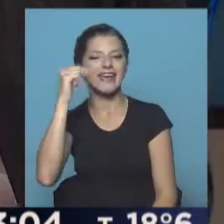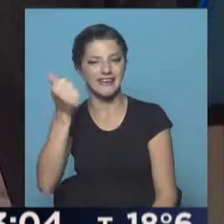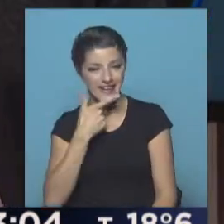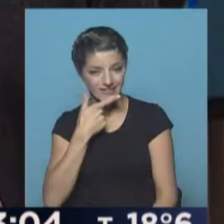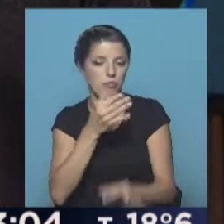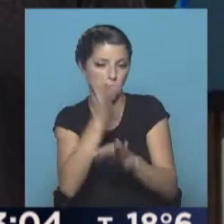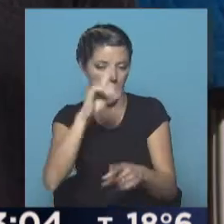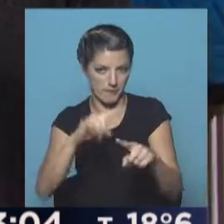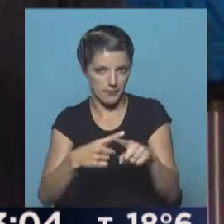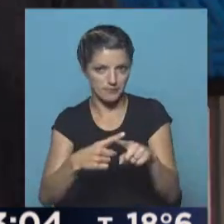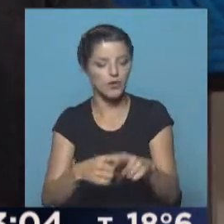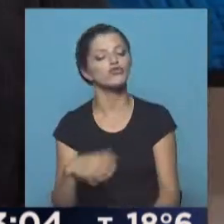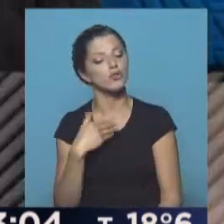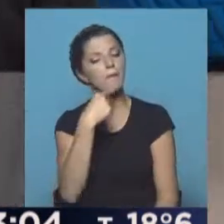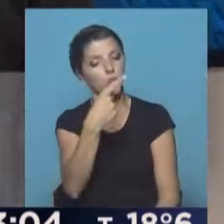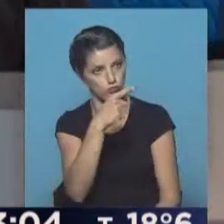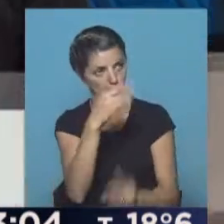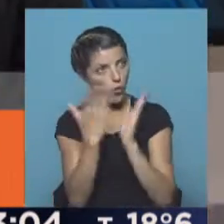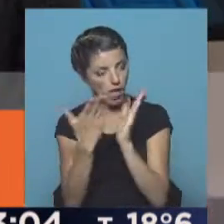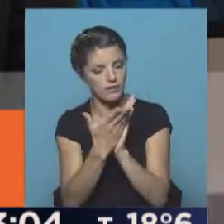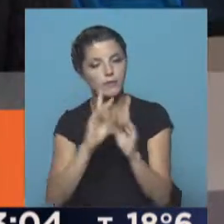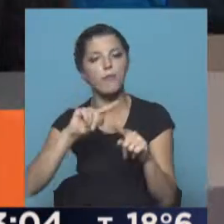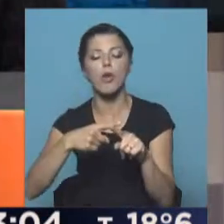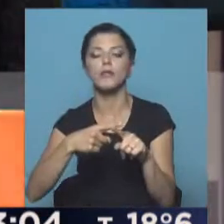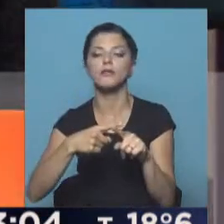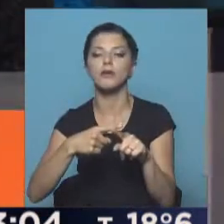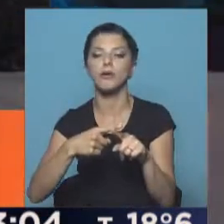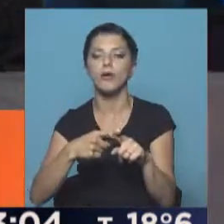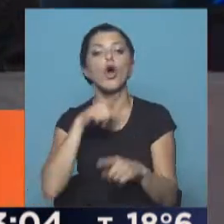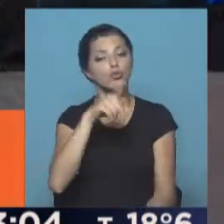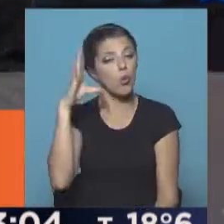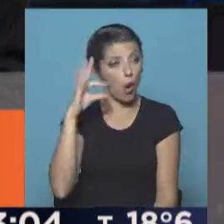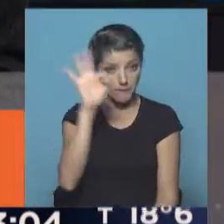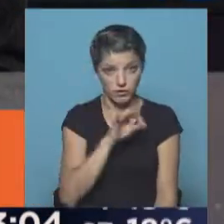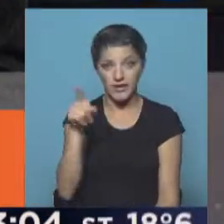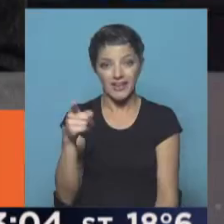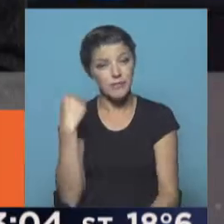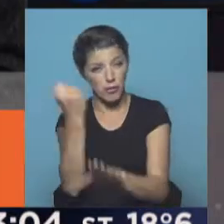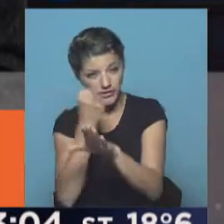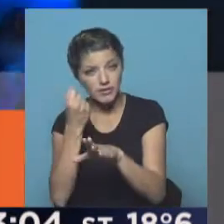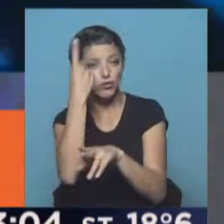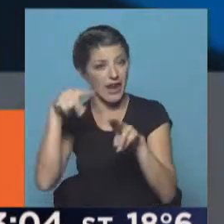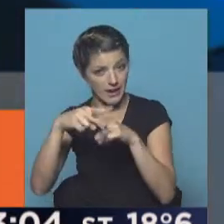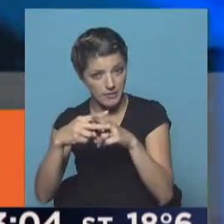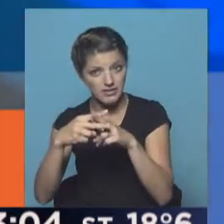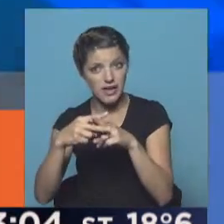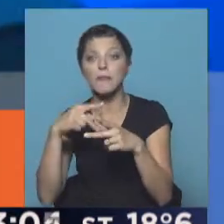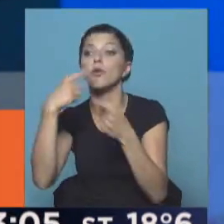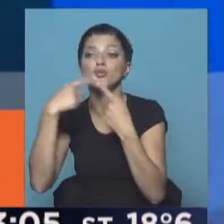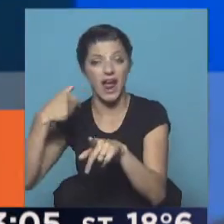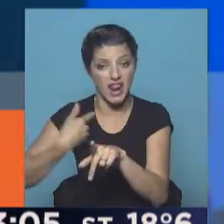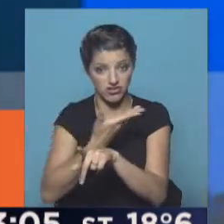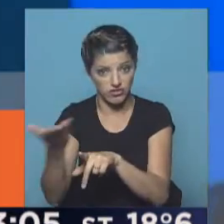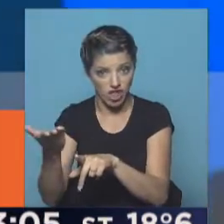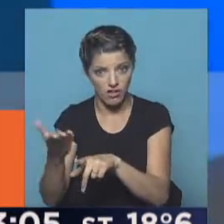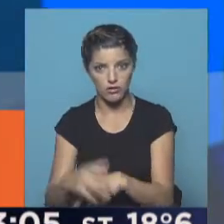estar acá. Y como politólogo, en tu opinión, ¿todavía los plebiscitos valen como herramienta? Creo que por supuesto son una herramienta válida y en